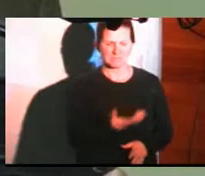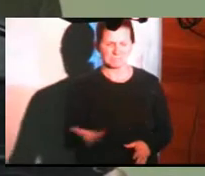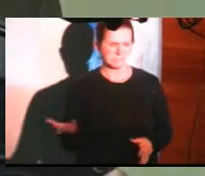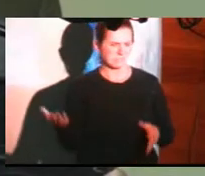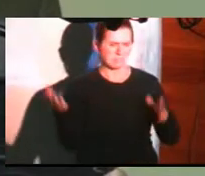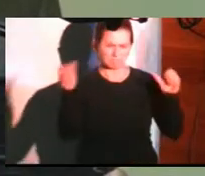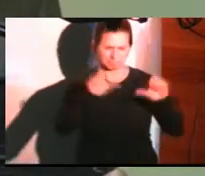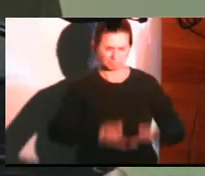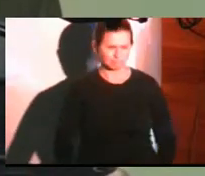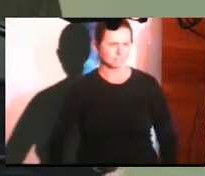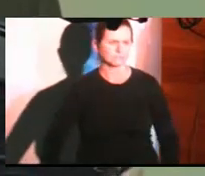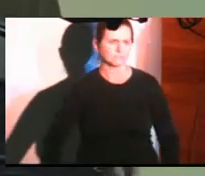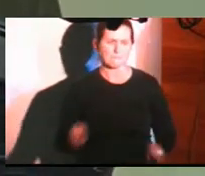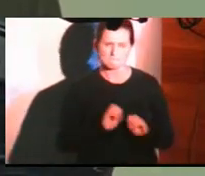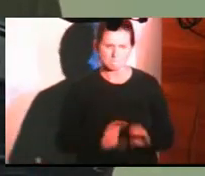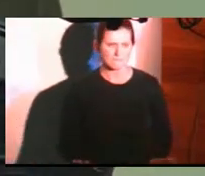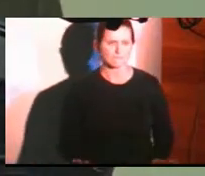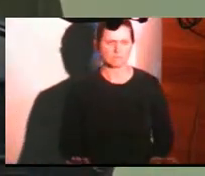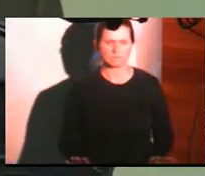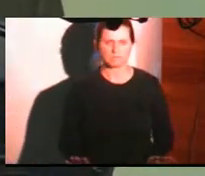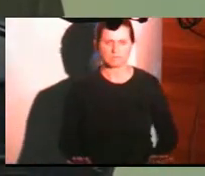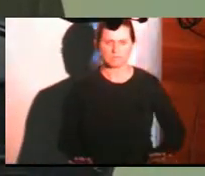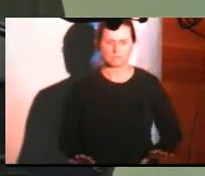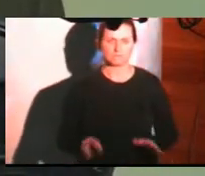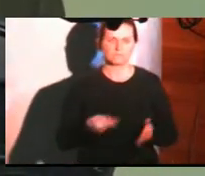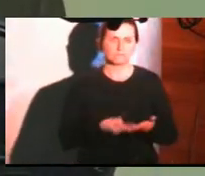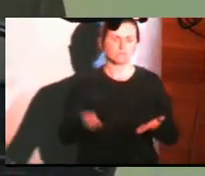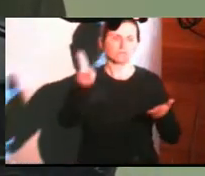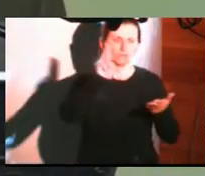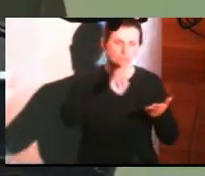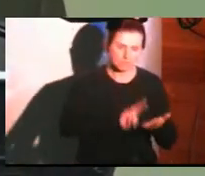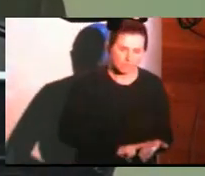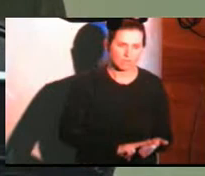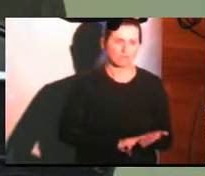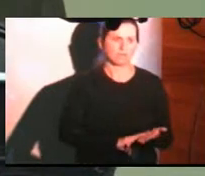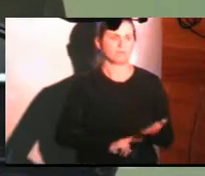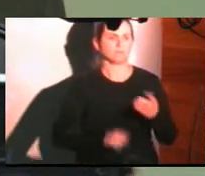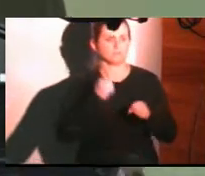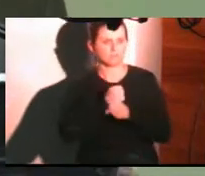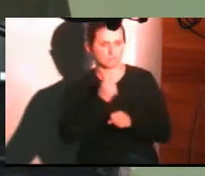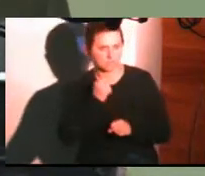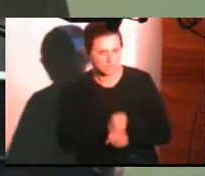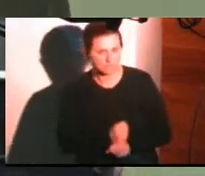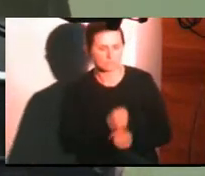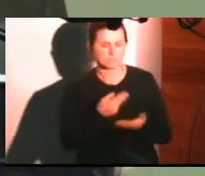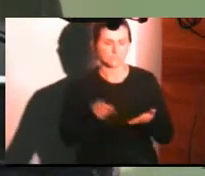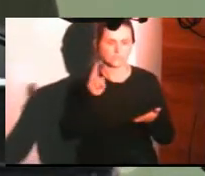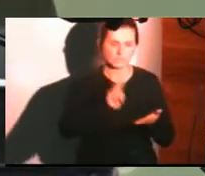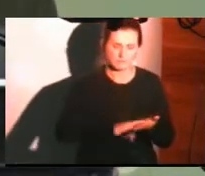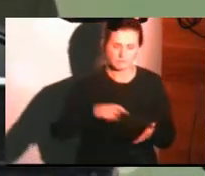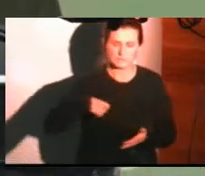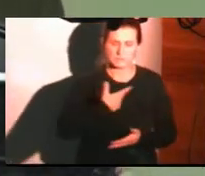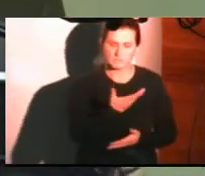desintegraba totalmente, volver a integrarla y hacer un tejido social